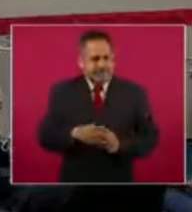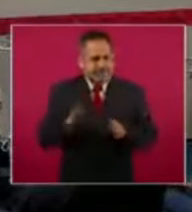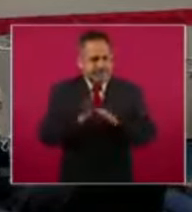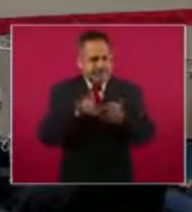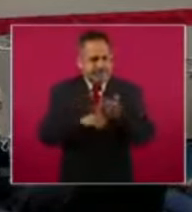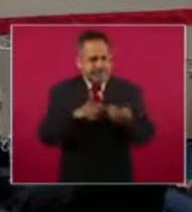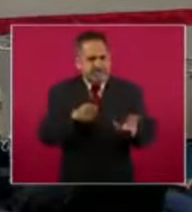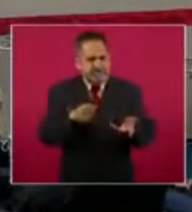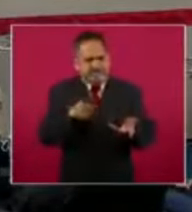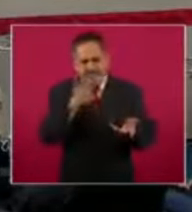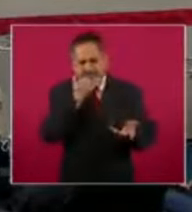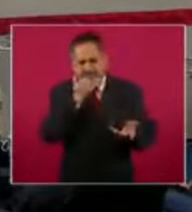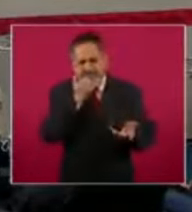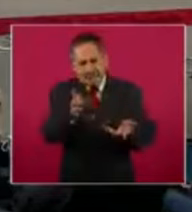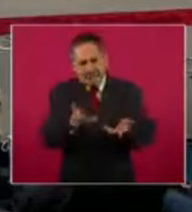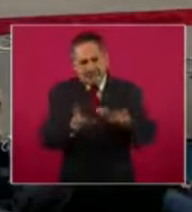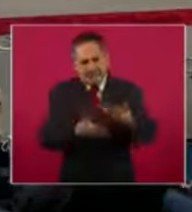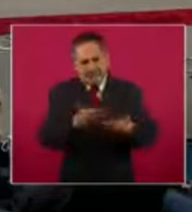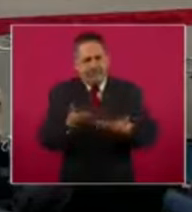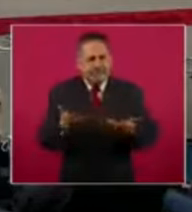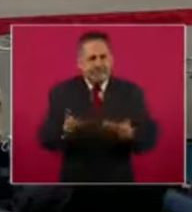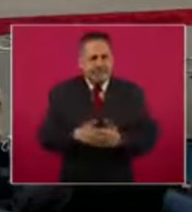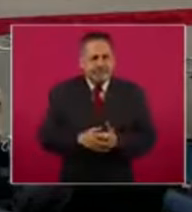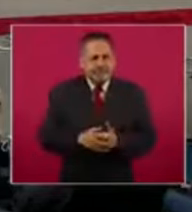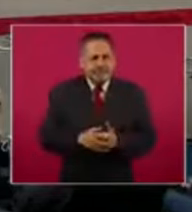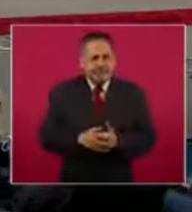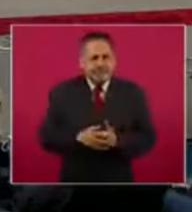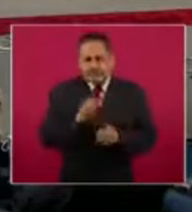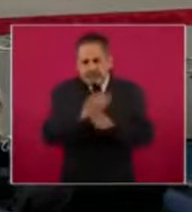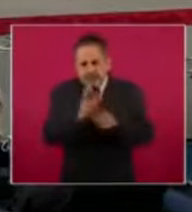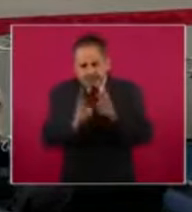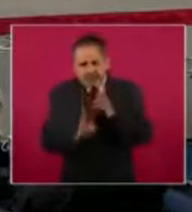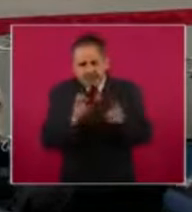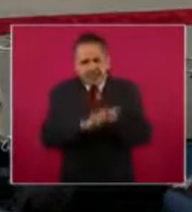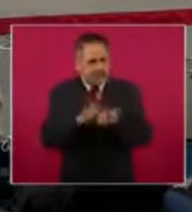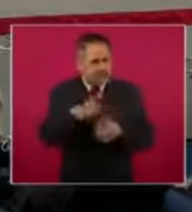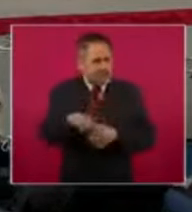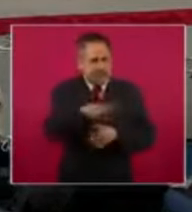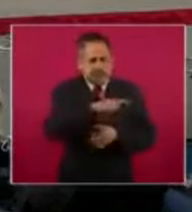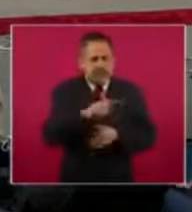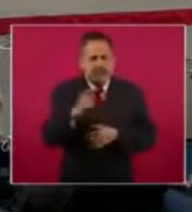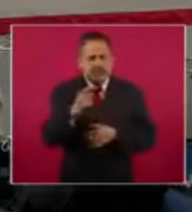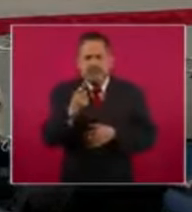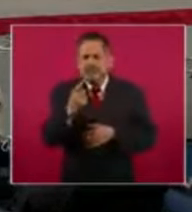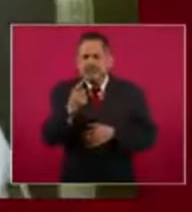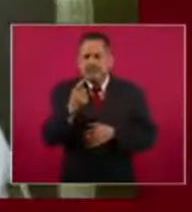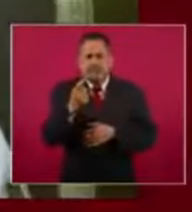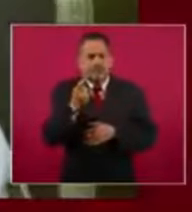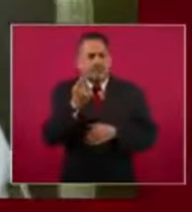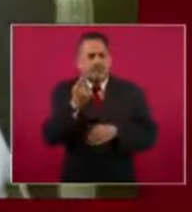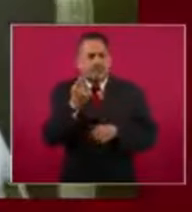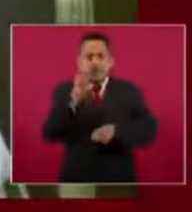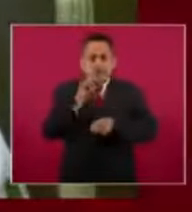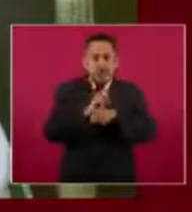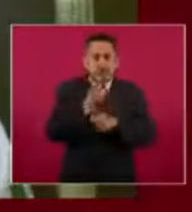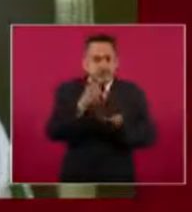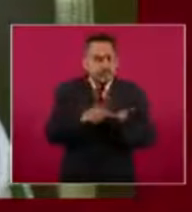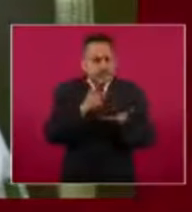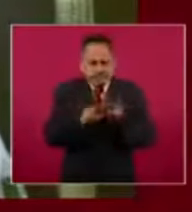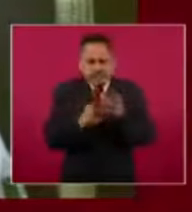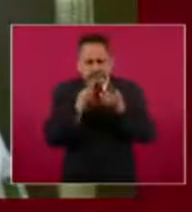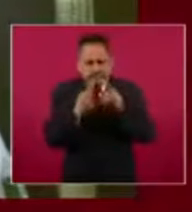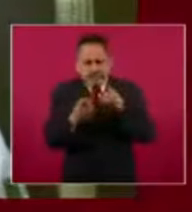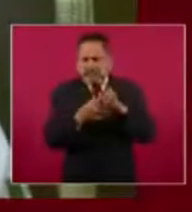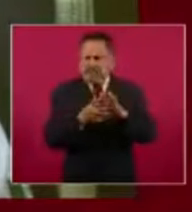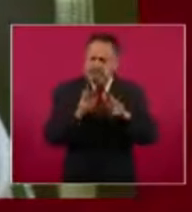Así es que personalmente estoy platicando con ellos por lo menos 2 veces al día, informamos de nuestras acciones, platicamos